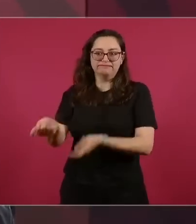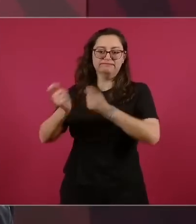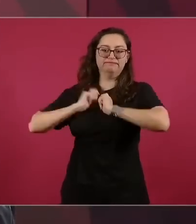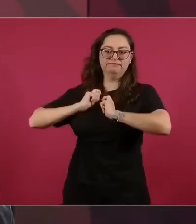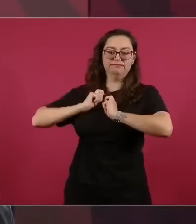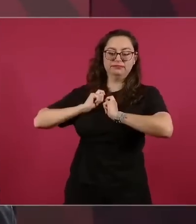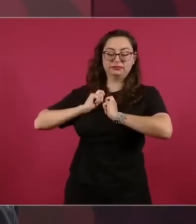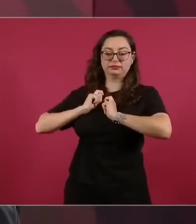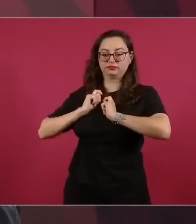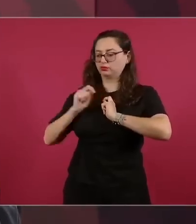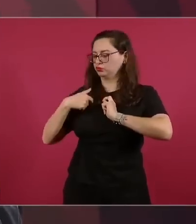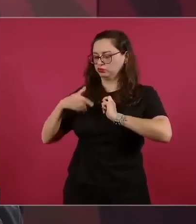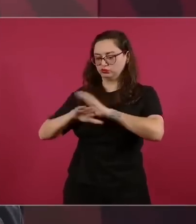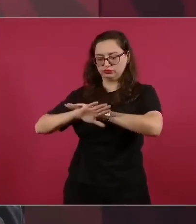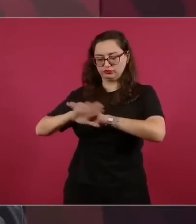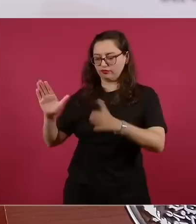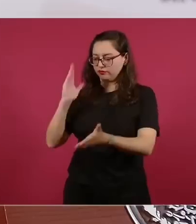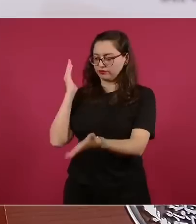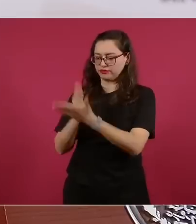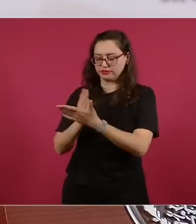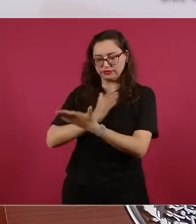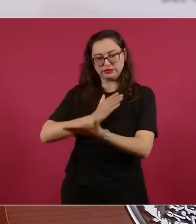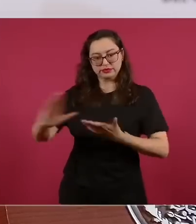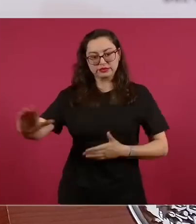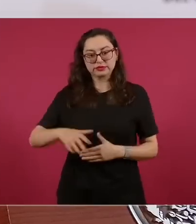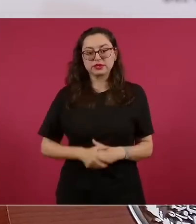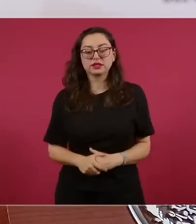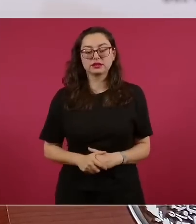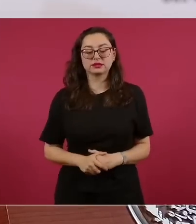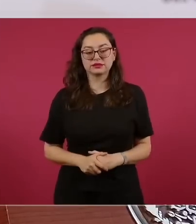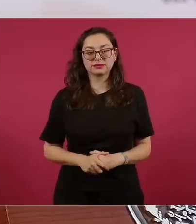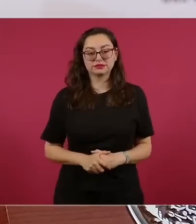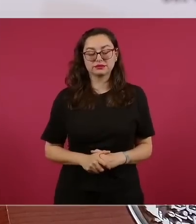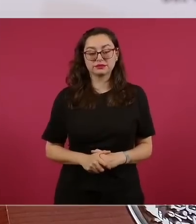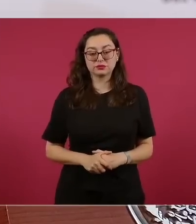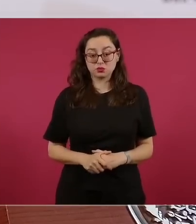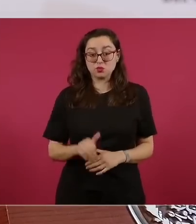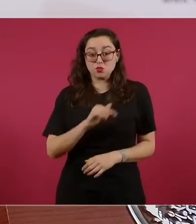Ya no voy a seguir escribiendo por encargo.